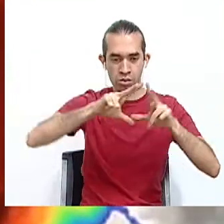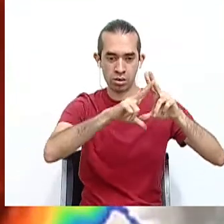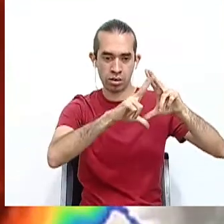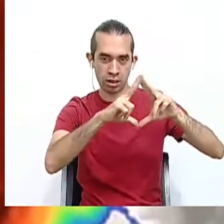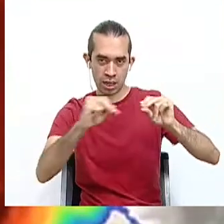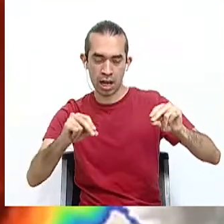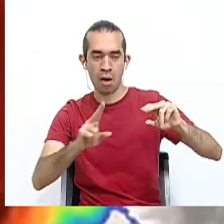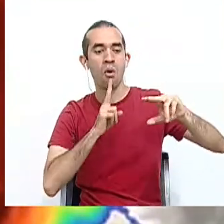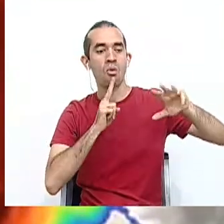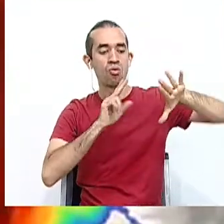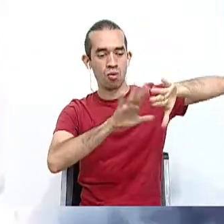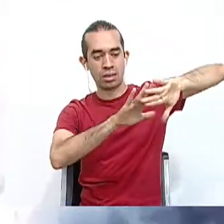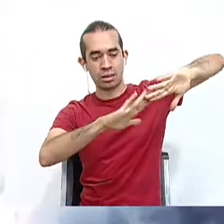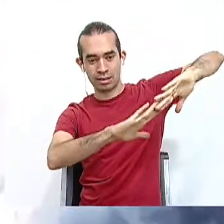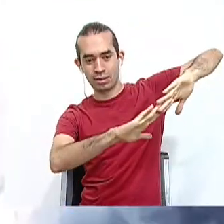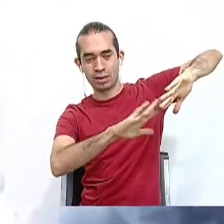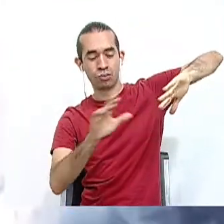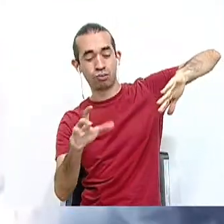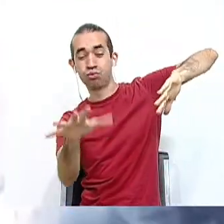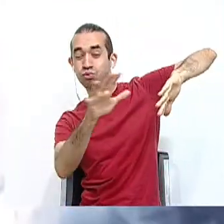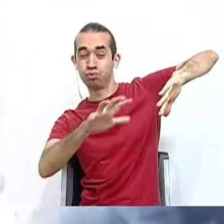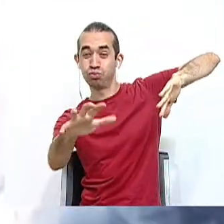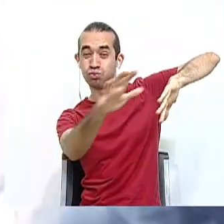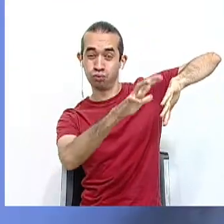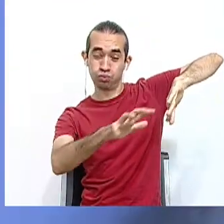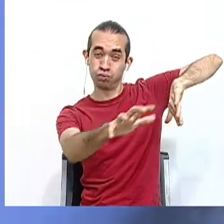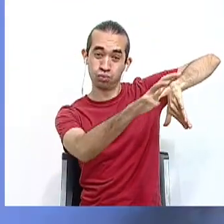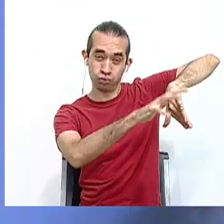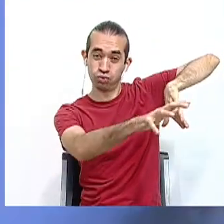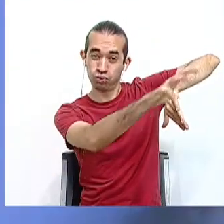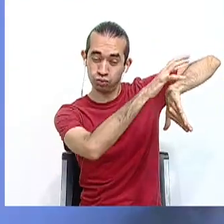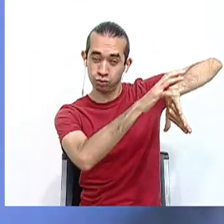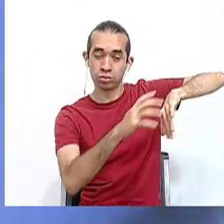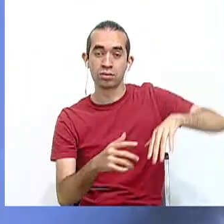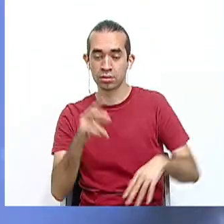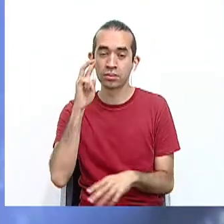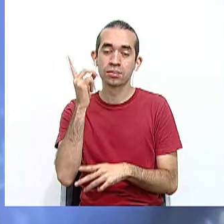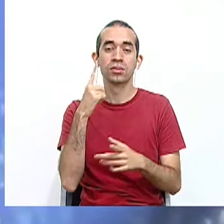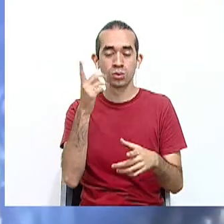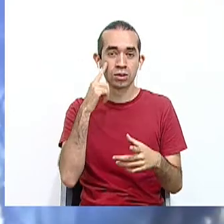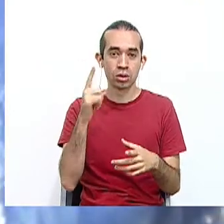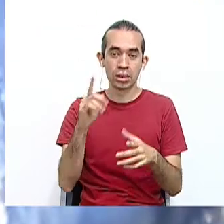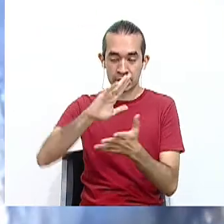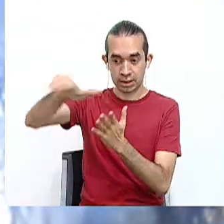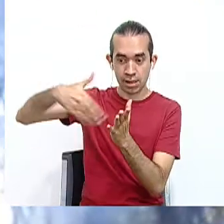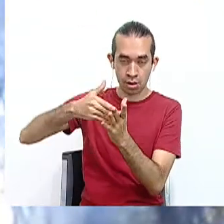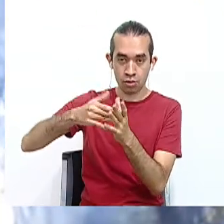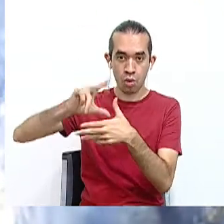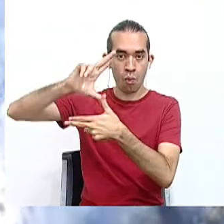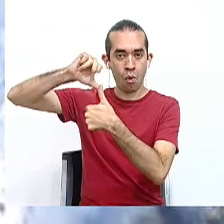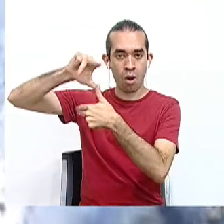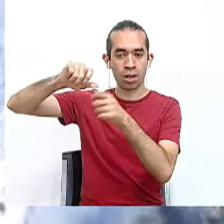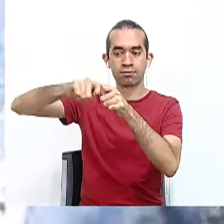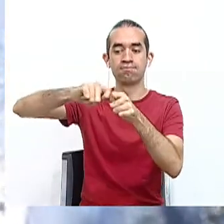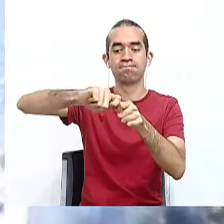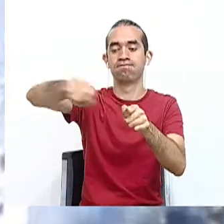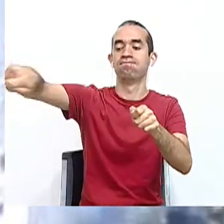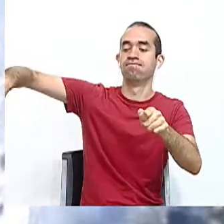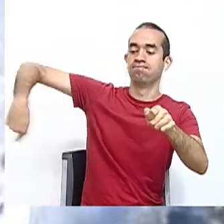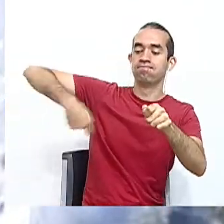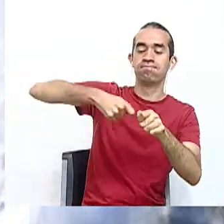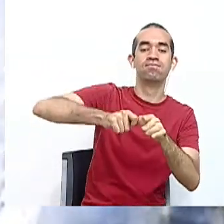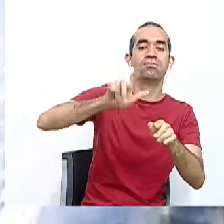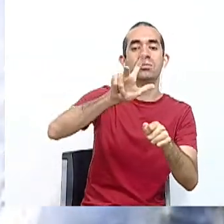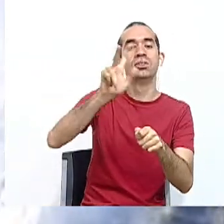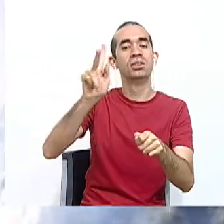Honduras precisamente, y ustedes lo ven ahí. Se estima que el ojo del huracán tiene un perímetro de 35